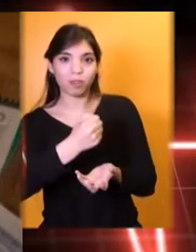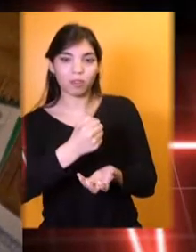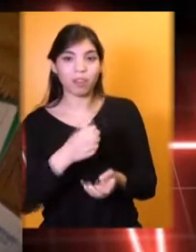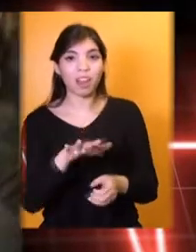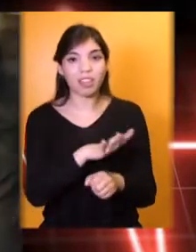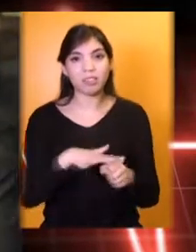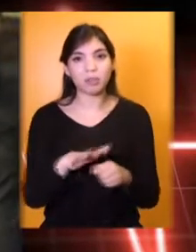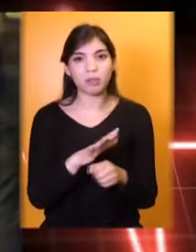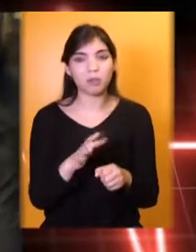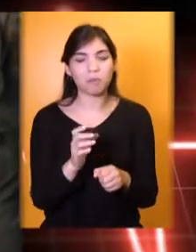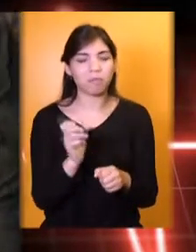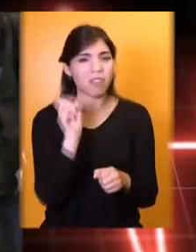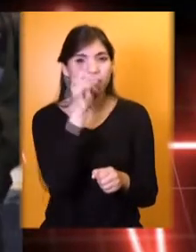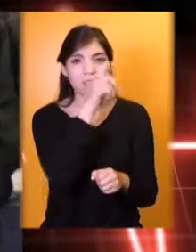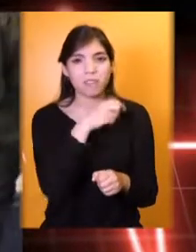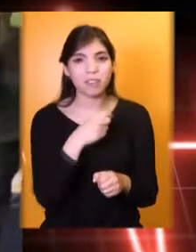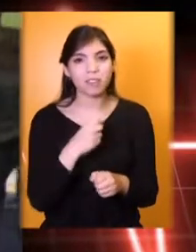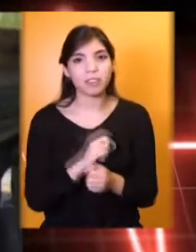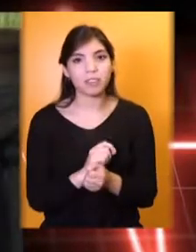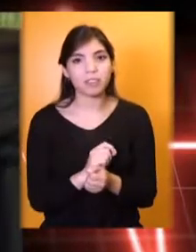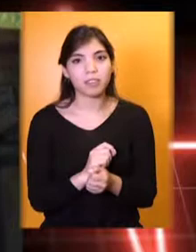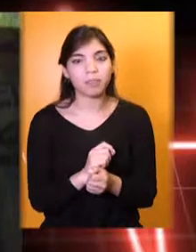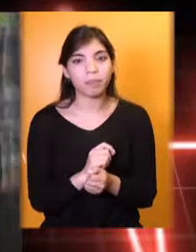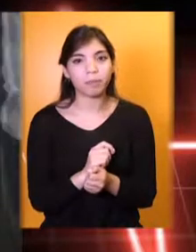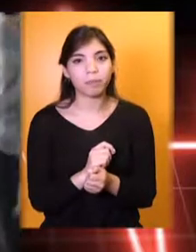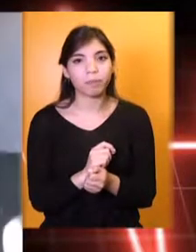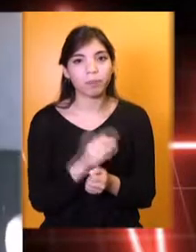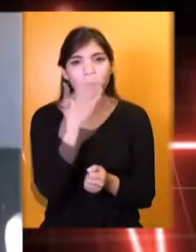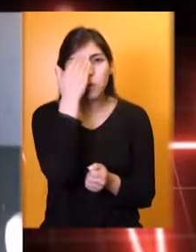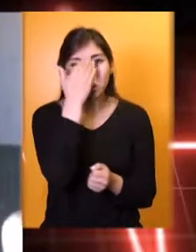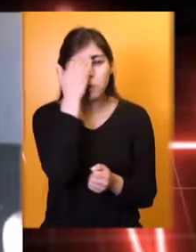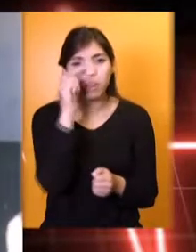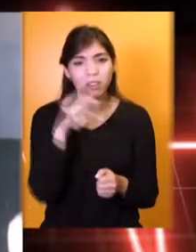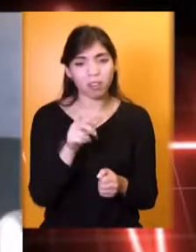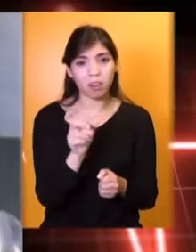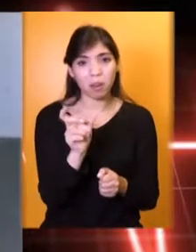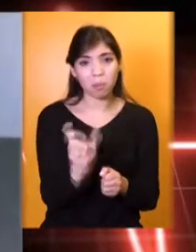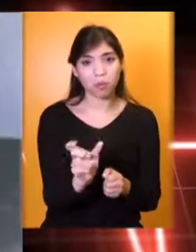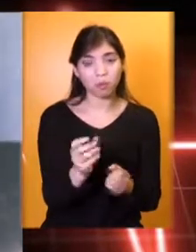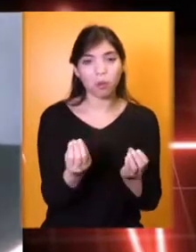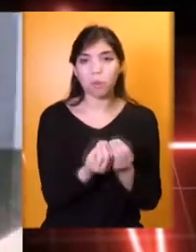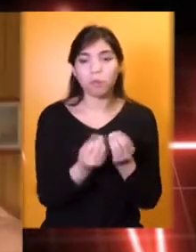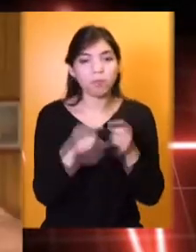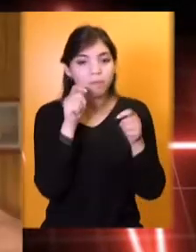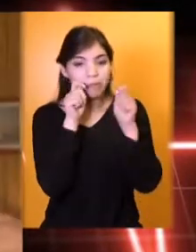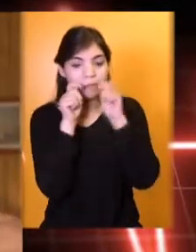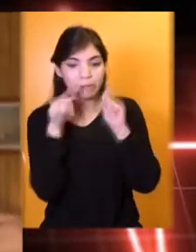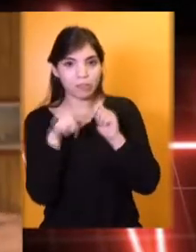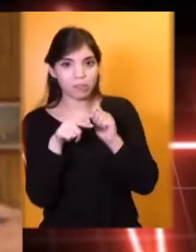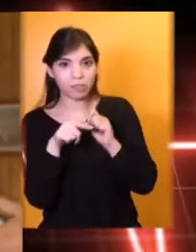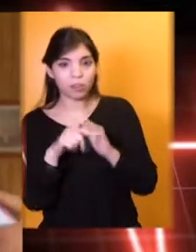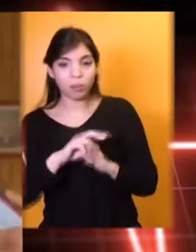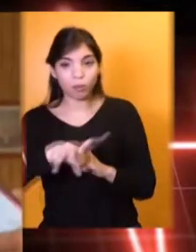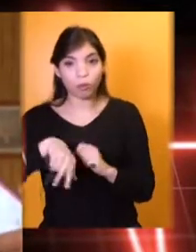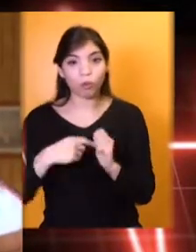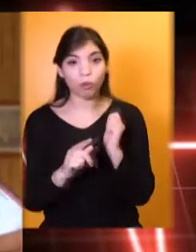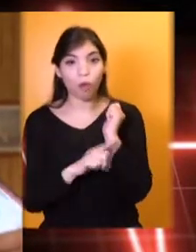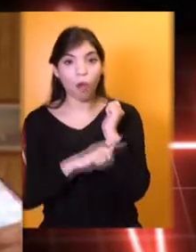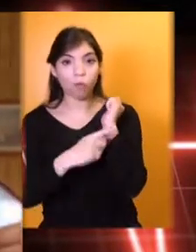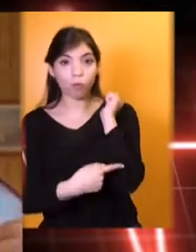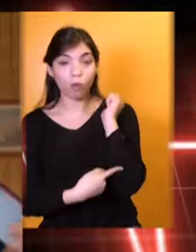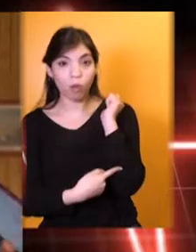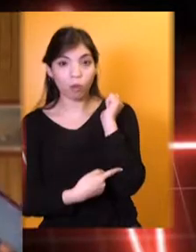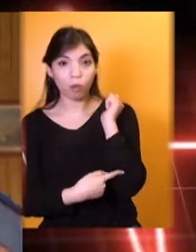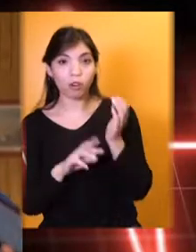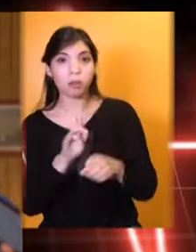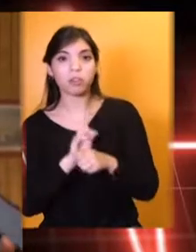parece ser preocupante, más aún cuando a juicio del abogado se está en presencia de un sujeto bastante peligroso. Fuimos abogados representantes de